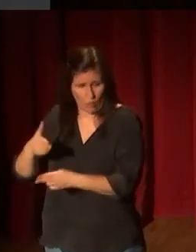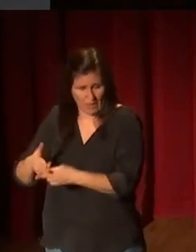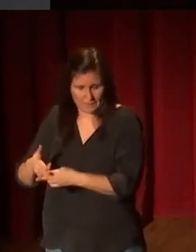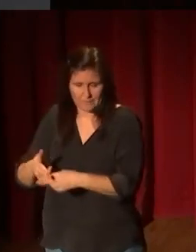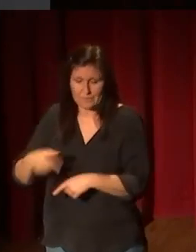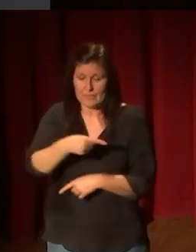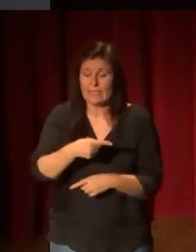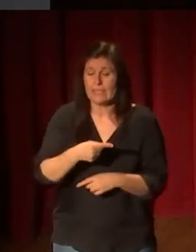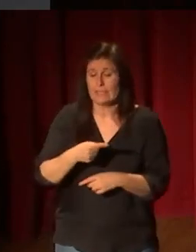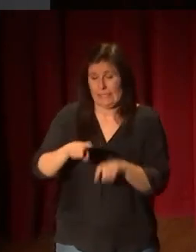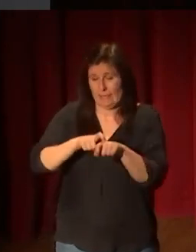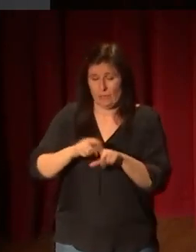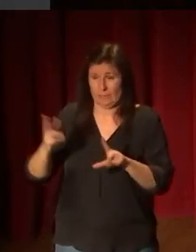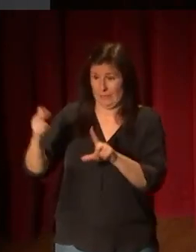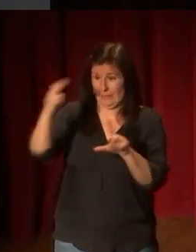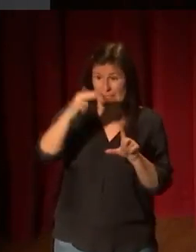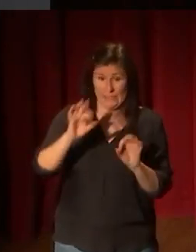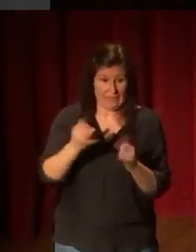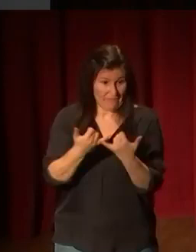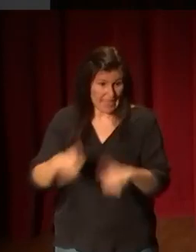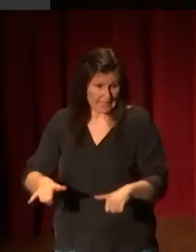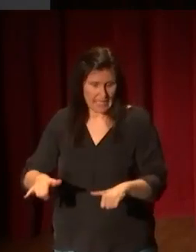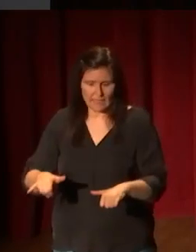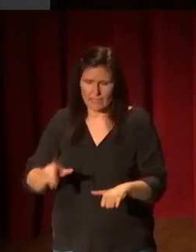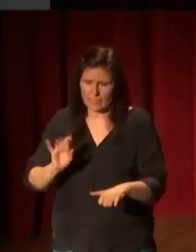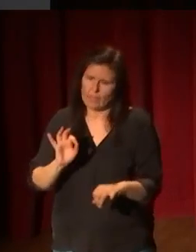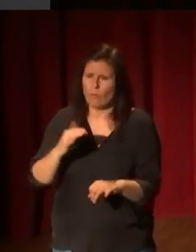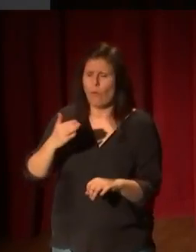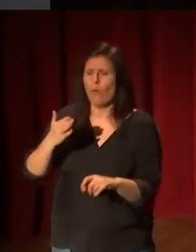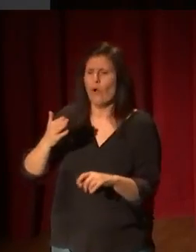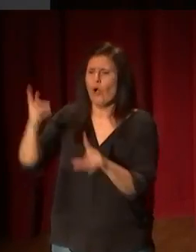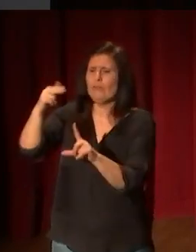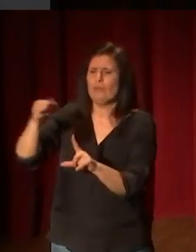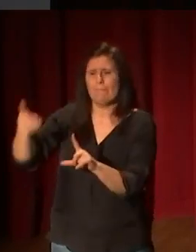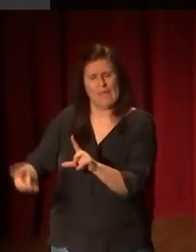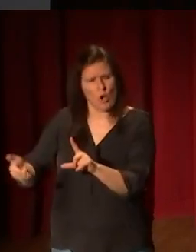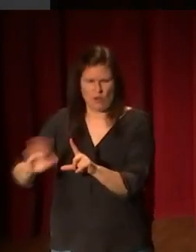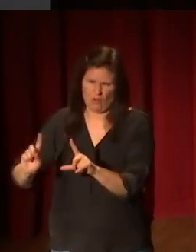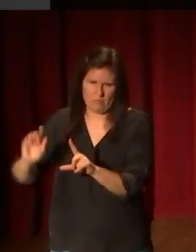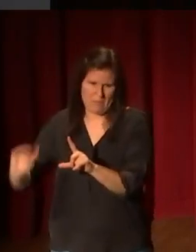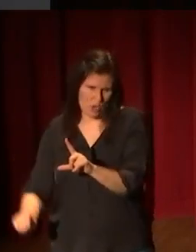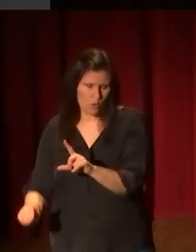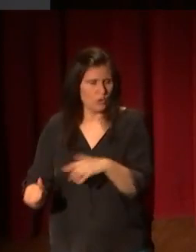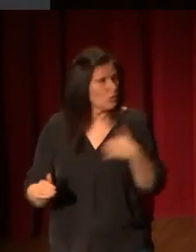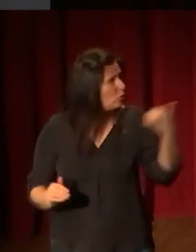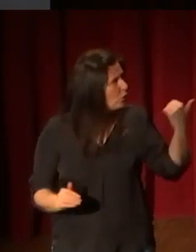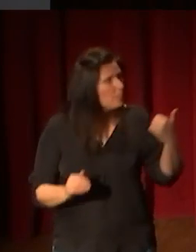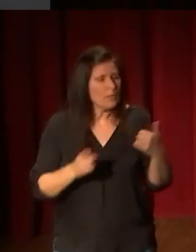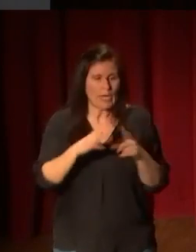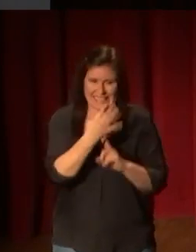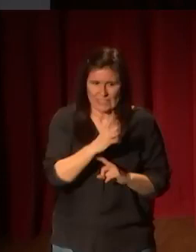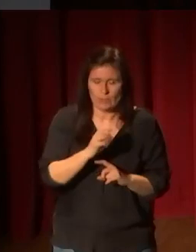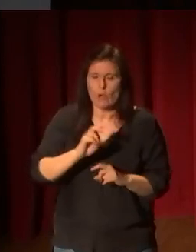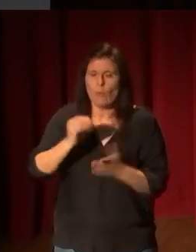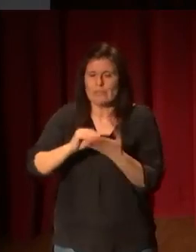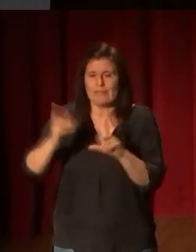retratos de retratos de la fiesta que tenía una consideración menor que en muchos casos no en ese pero en muchos casos son